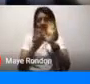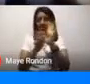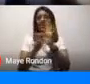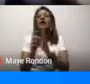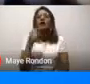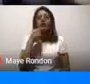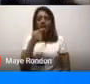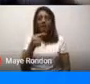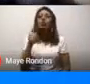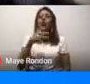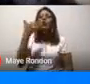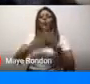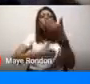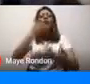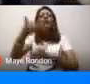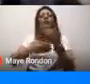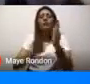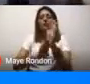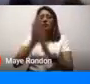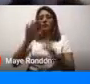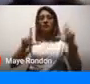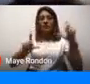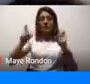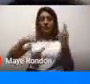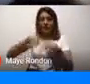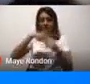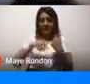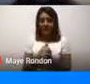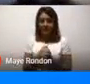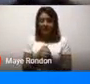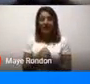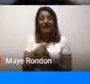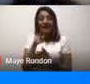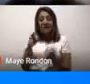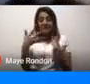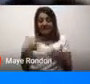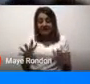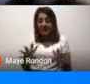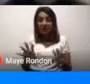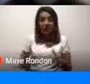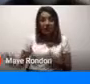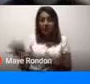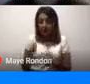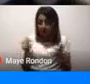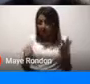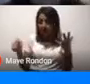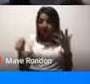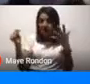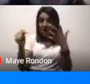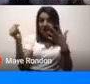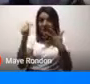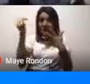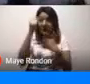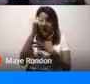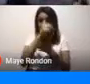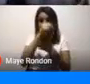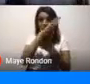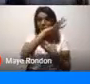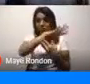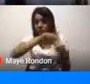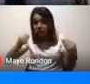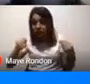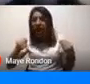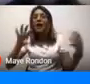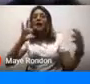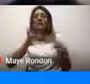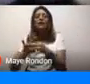el proceso de desarrollo turístico. Coger todos esos grandes elementos y unirlos y